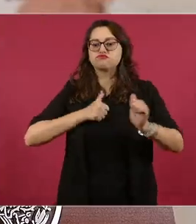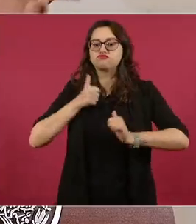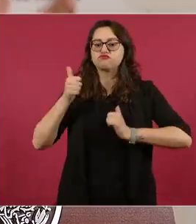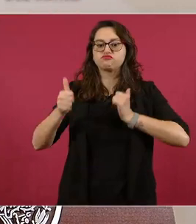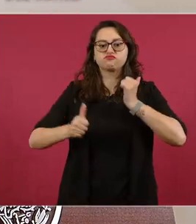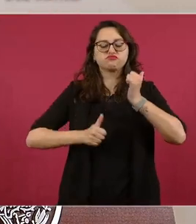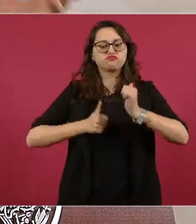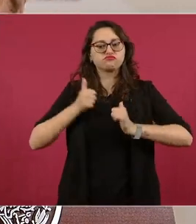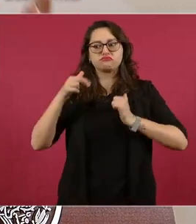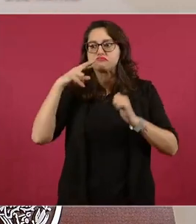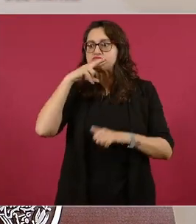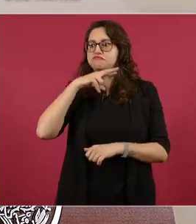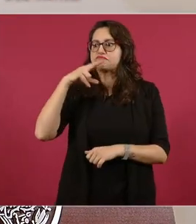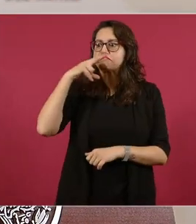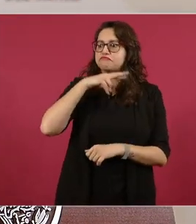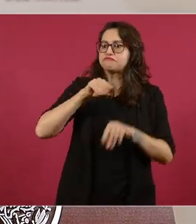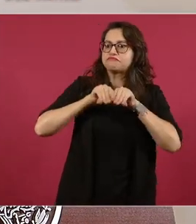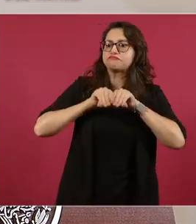desatados.